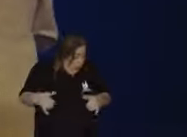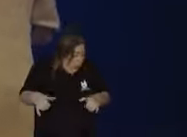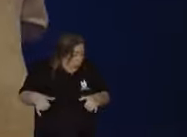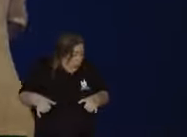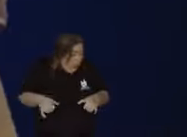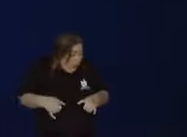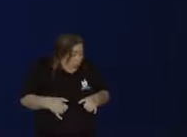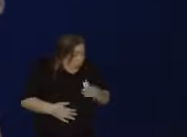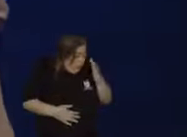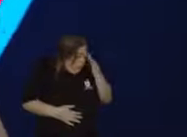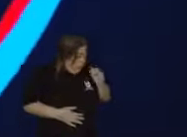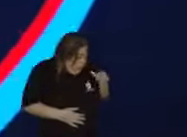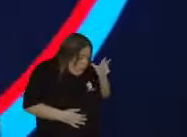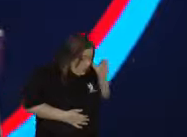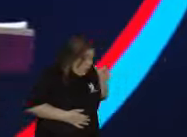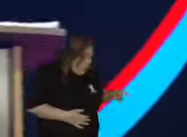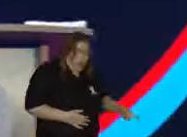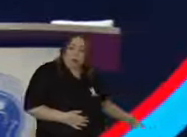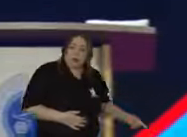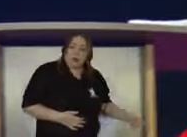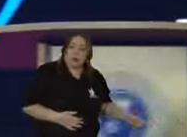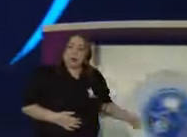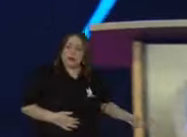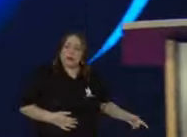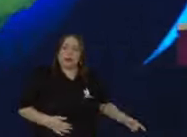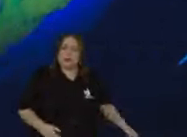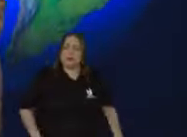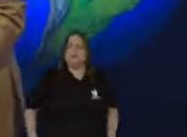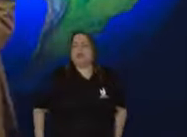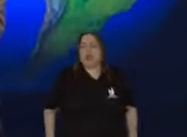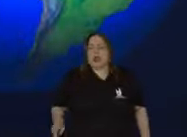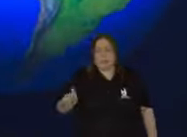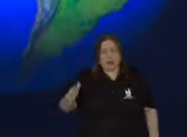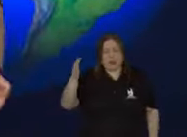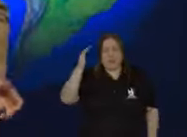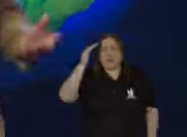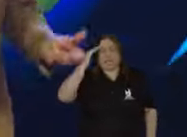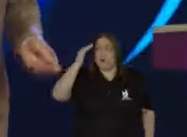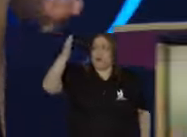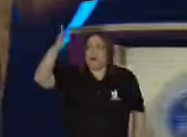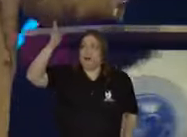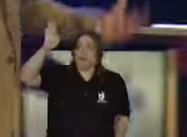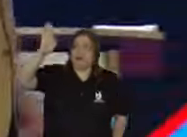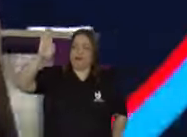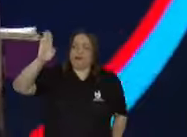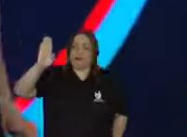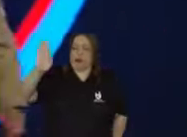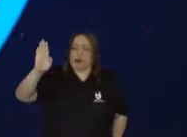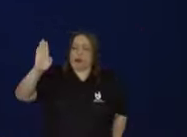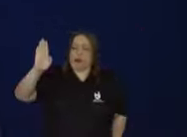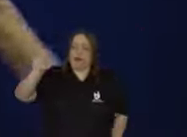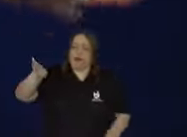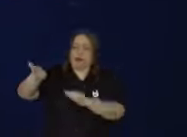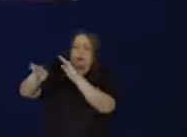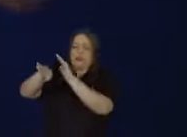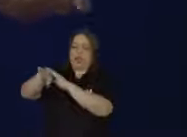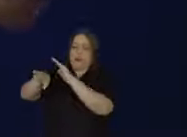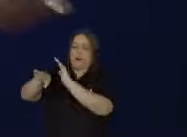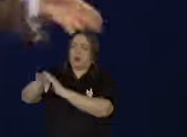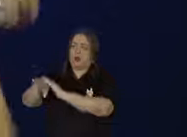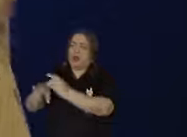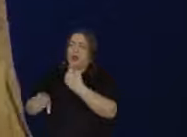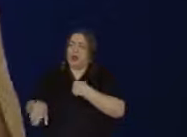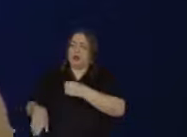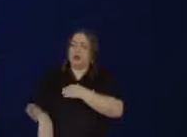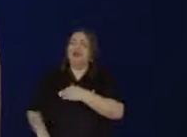son conscientes de Dios y son conscientes del enemigo. Pero Dios nos llamó a ser conscientes de la